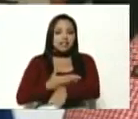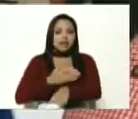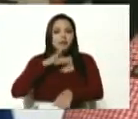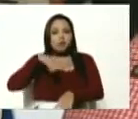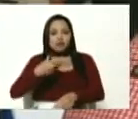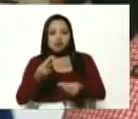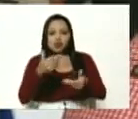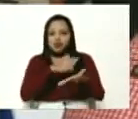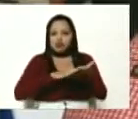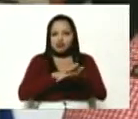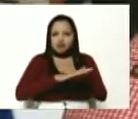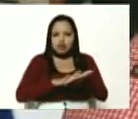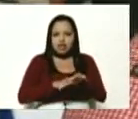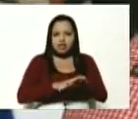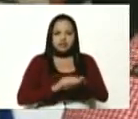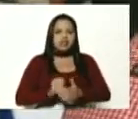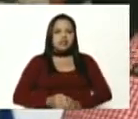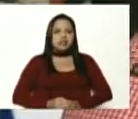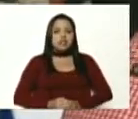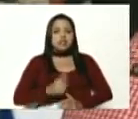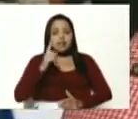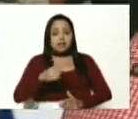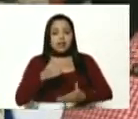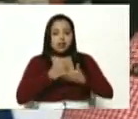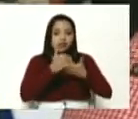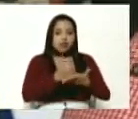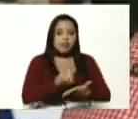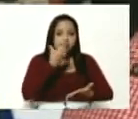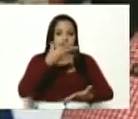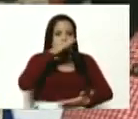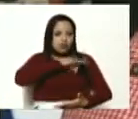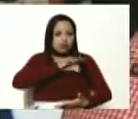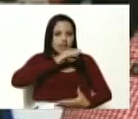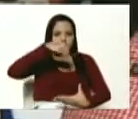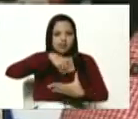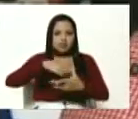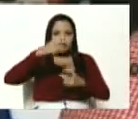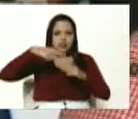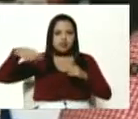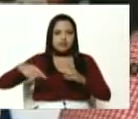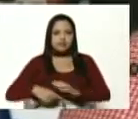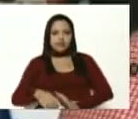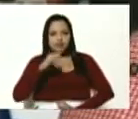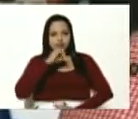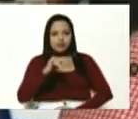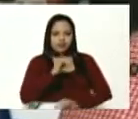el estado de bienestar social dentro de la corporación eléctrica con esta información yo despido este contacto adelante